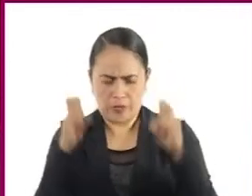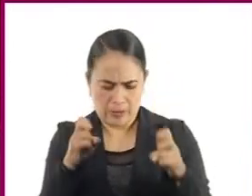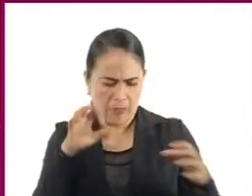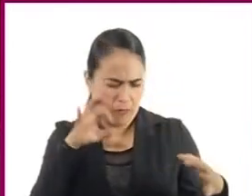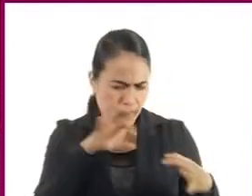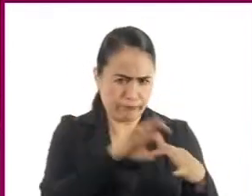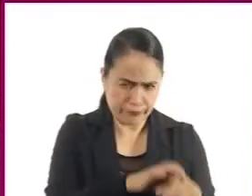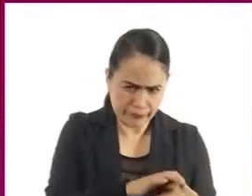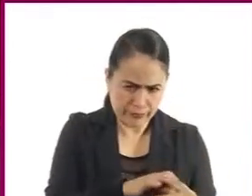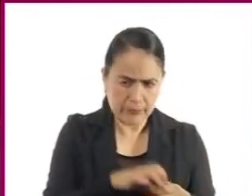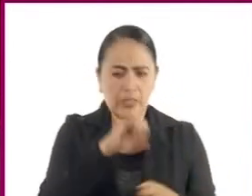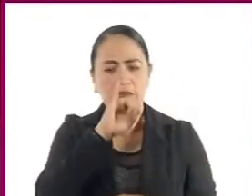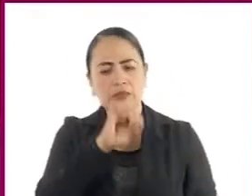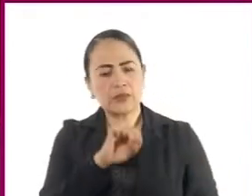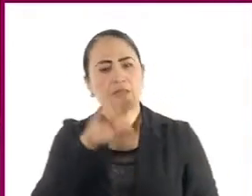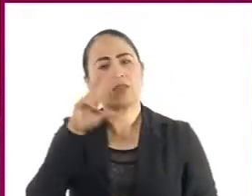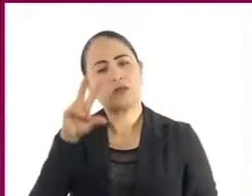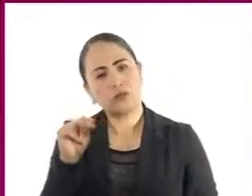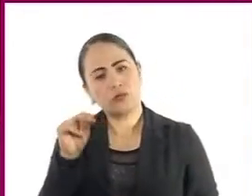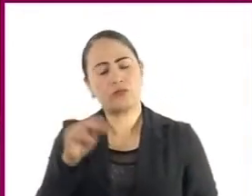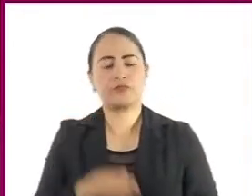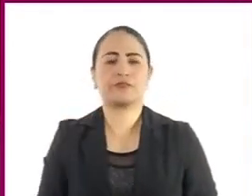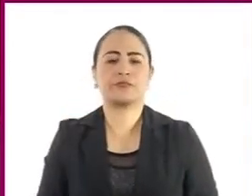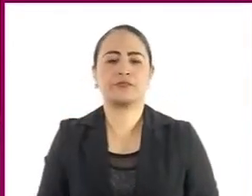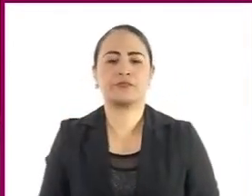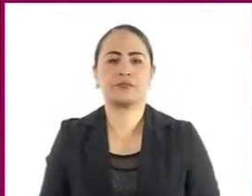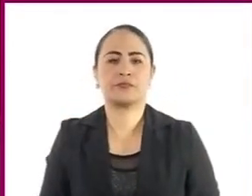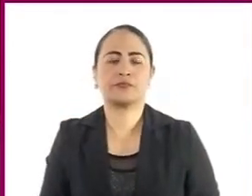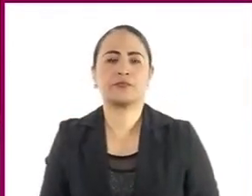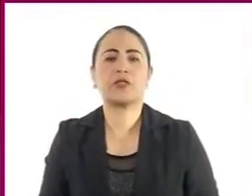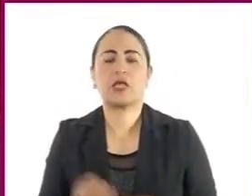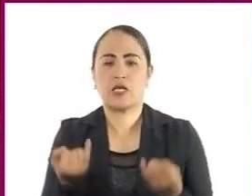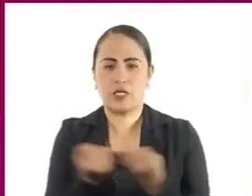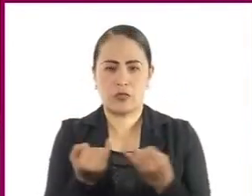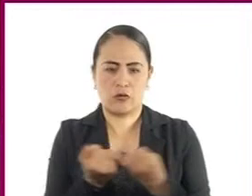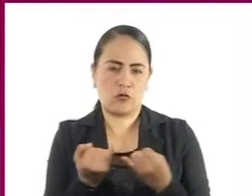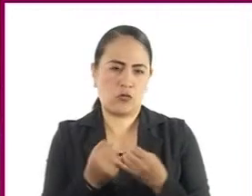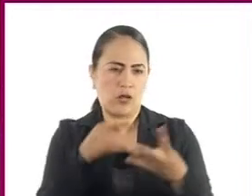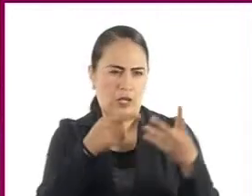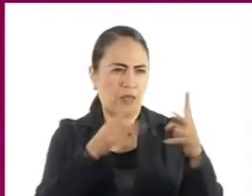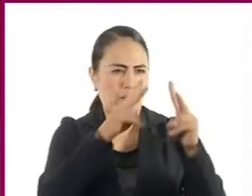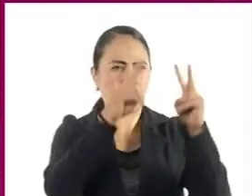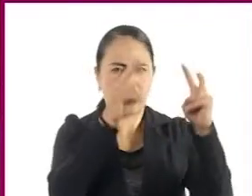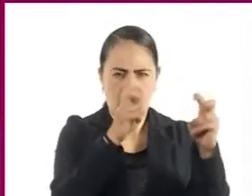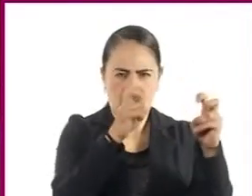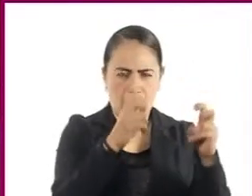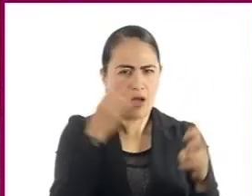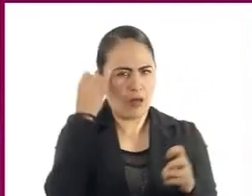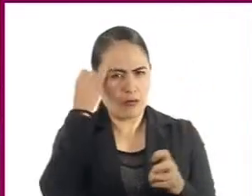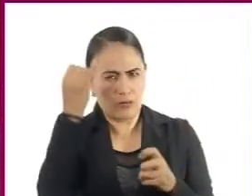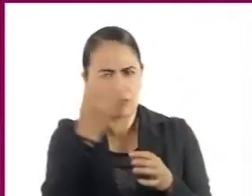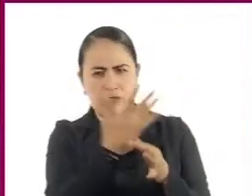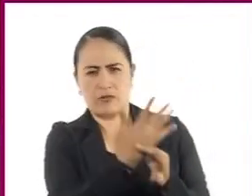investigar. Y en ellos debemos ver que esté sustentado con el título, el autor